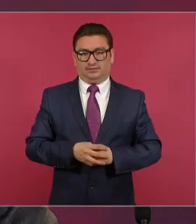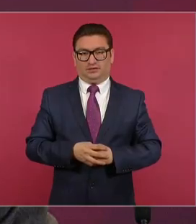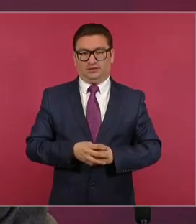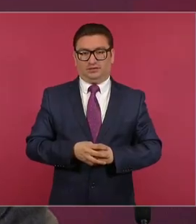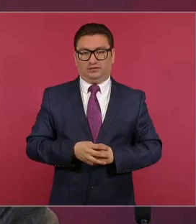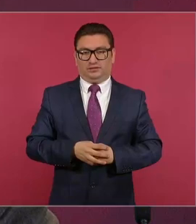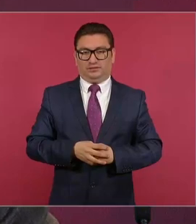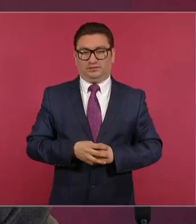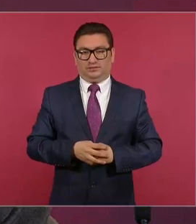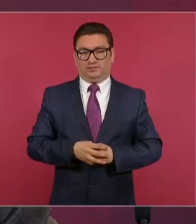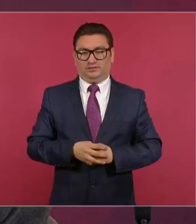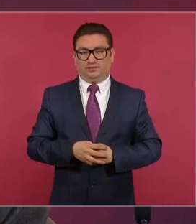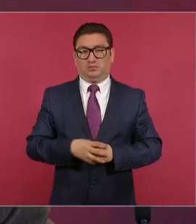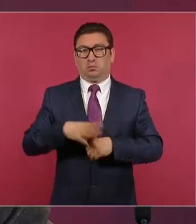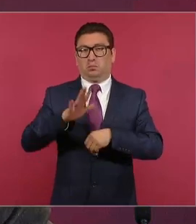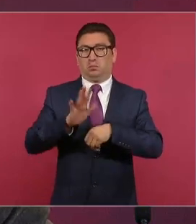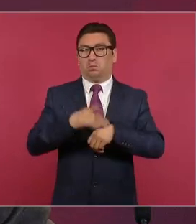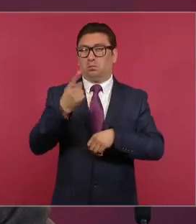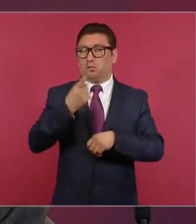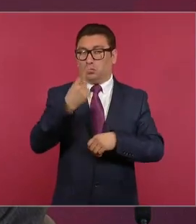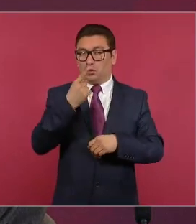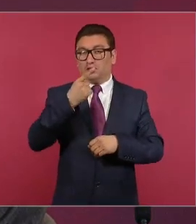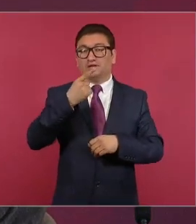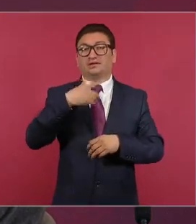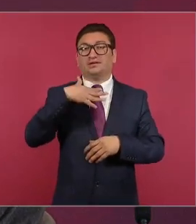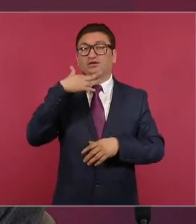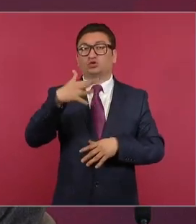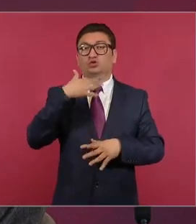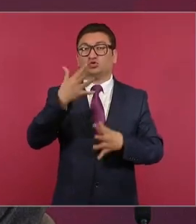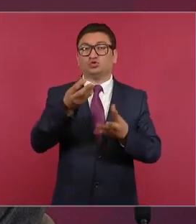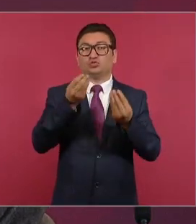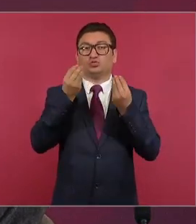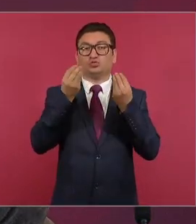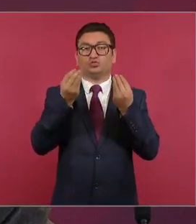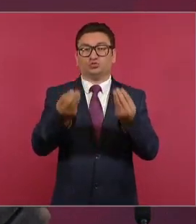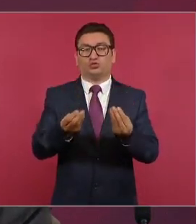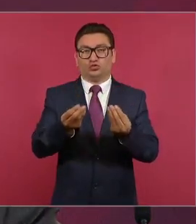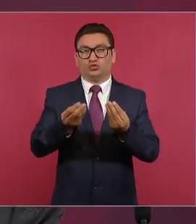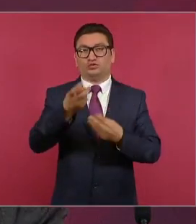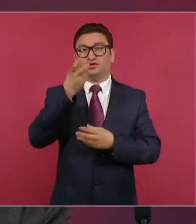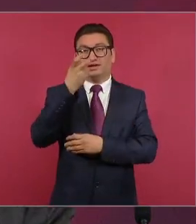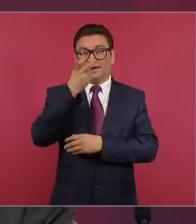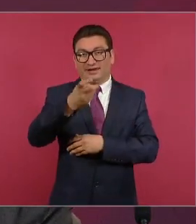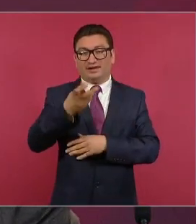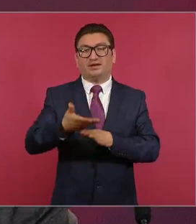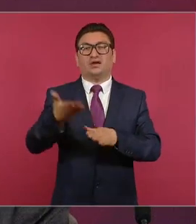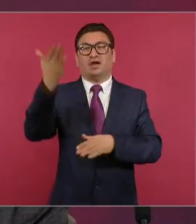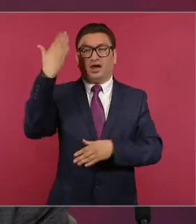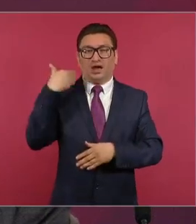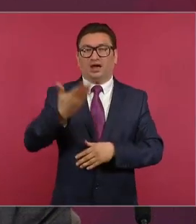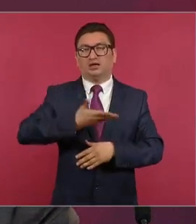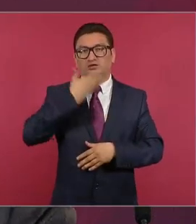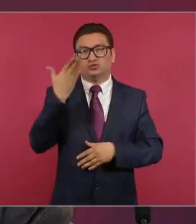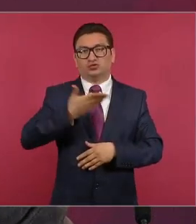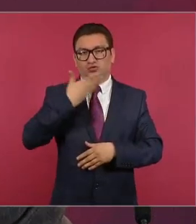Porque había mucha corrupción y eso era lo que